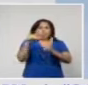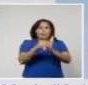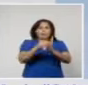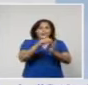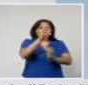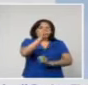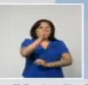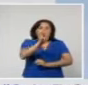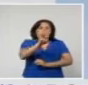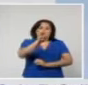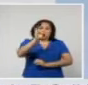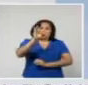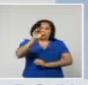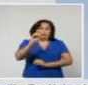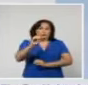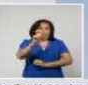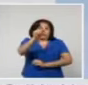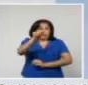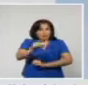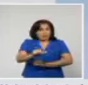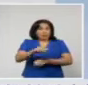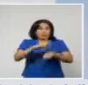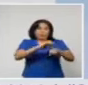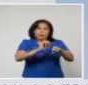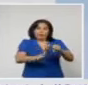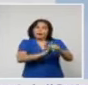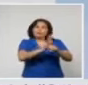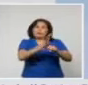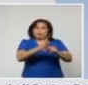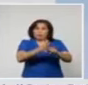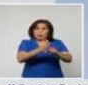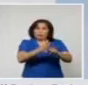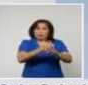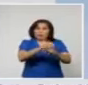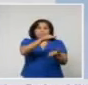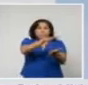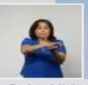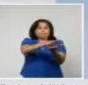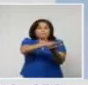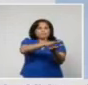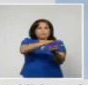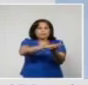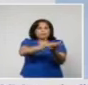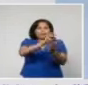2.270 casos, personas con la enfermedad, y ya se acumulan